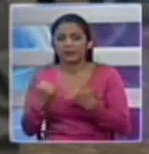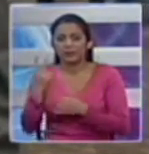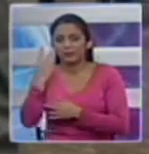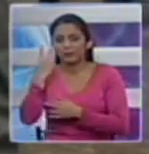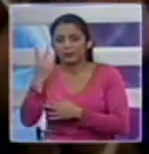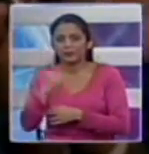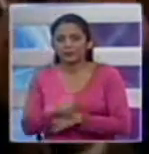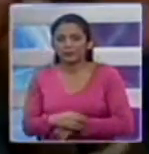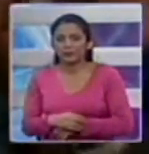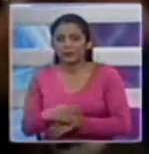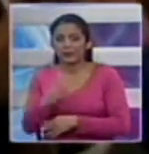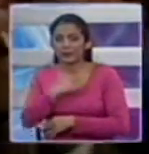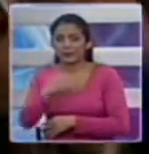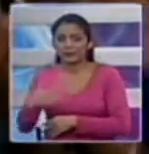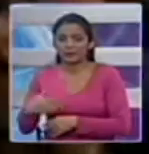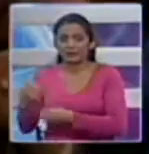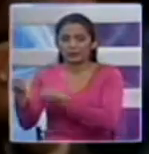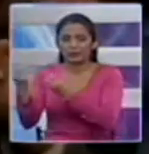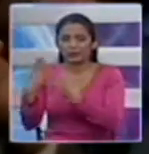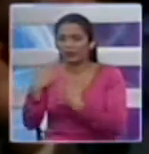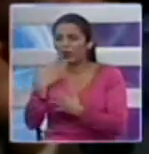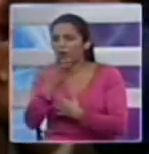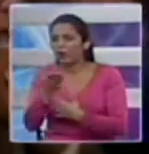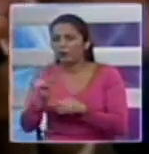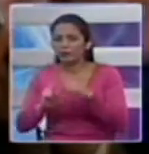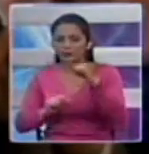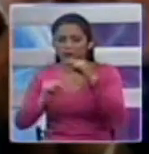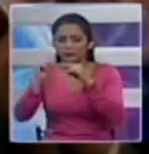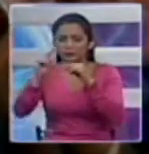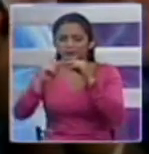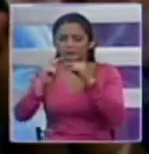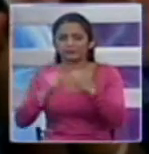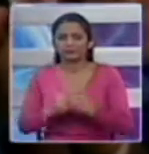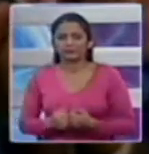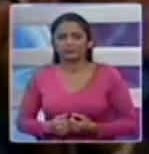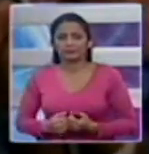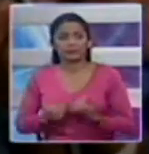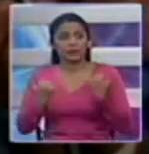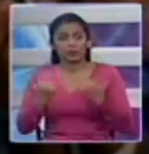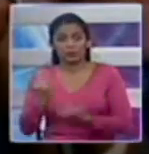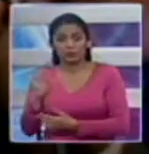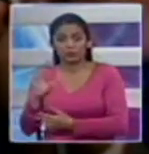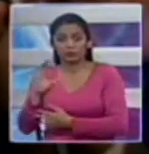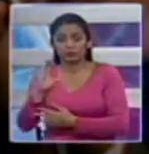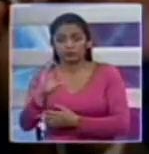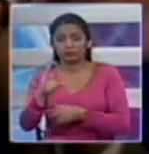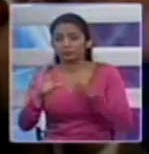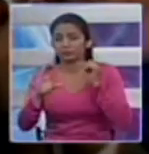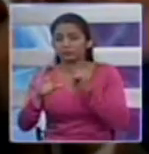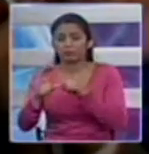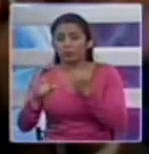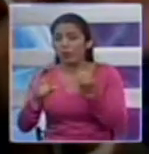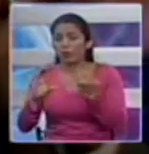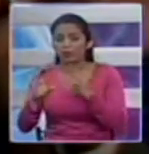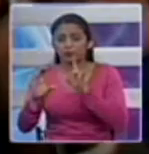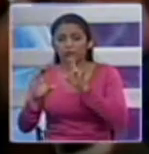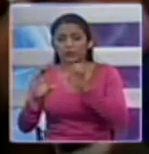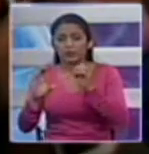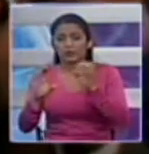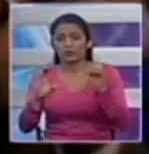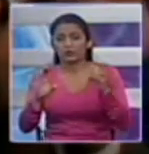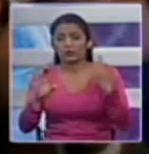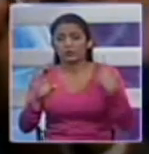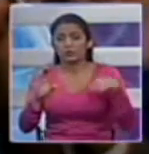trabajos. Estamos, para que ustedes tengan una idea, invirtiendo en total 700 millones de dólares a